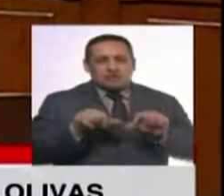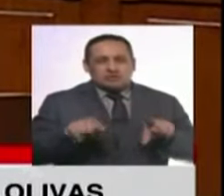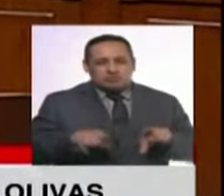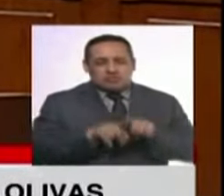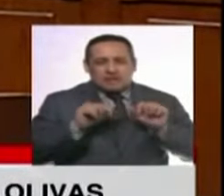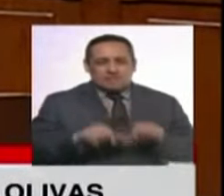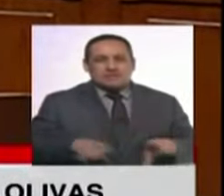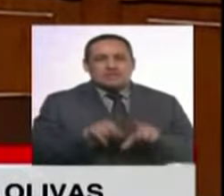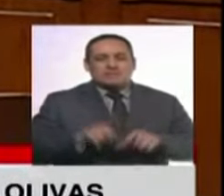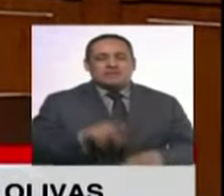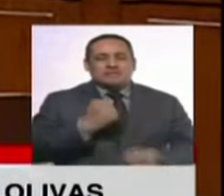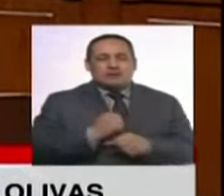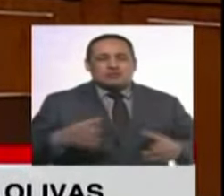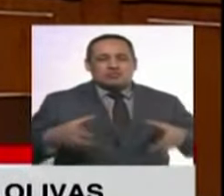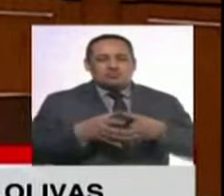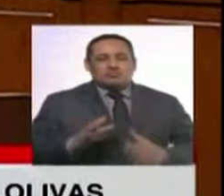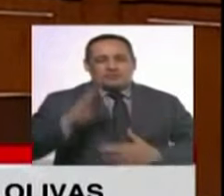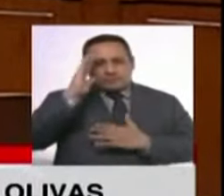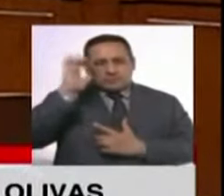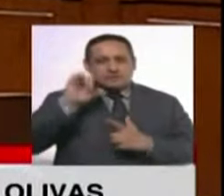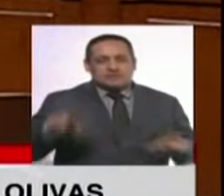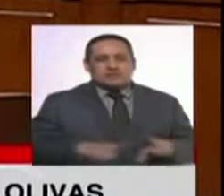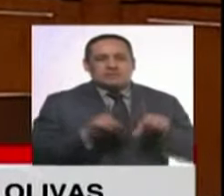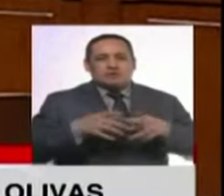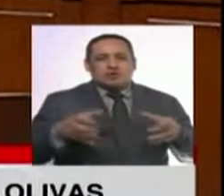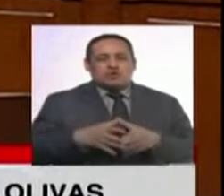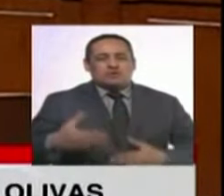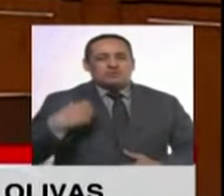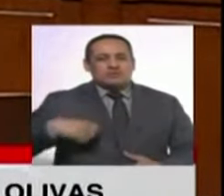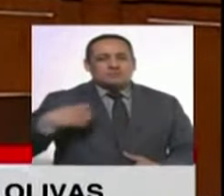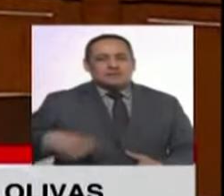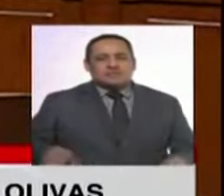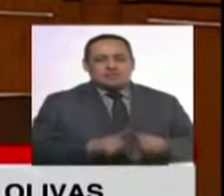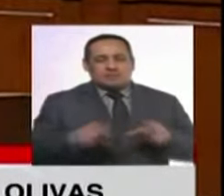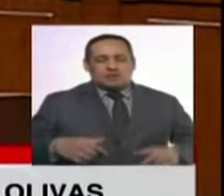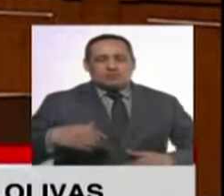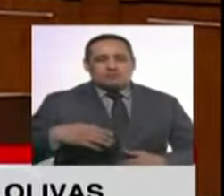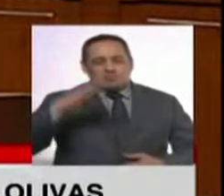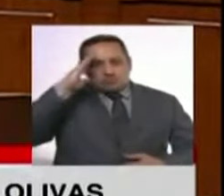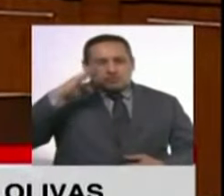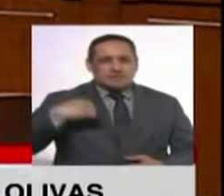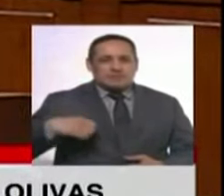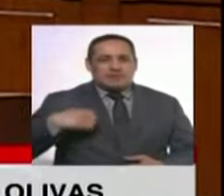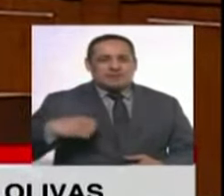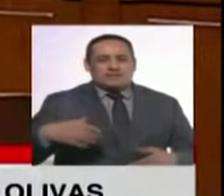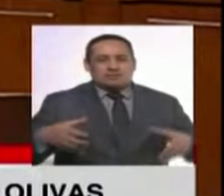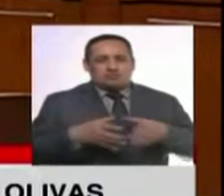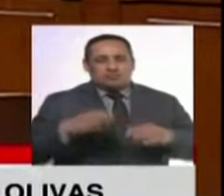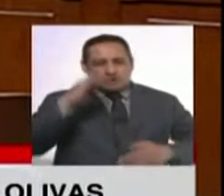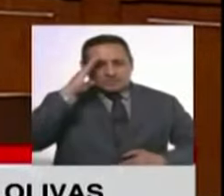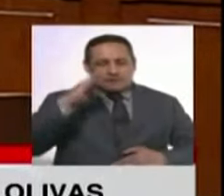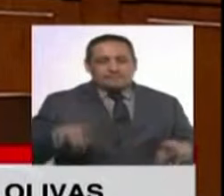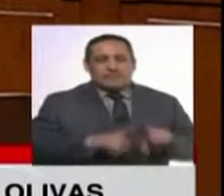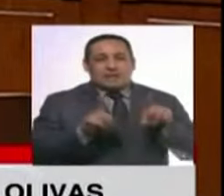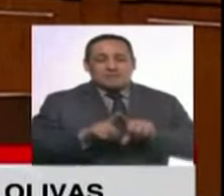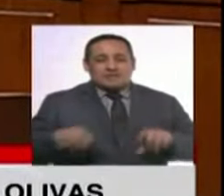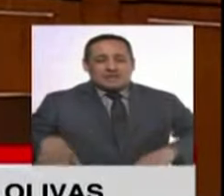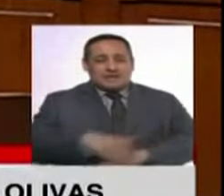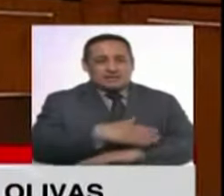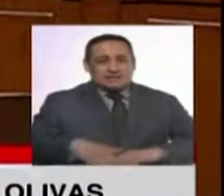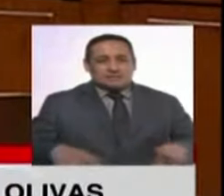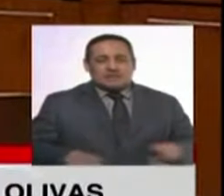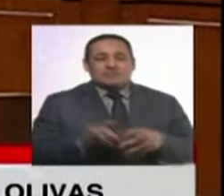el trabajo con la Fuerza Armada y los gobiernos locales con la municipalidad de concellonasco en la ciudad de la